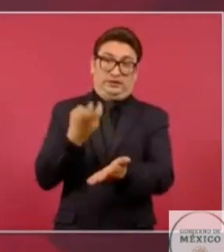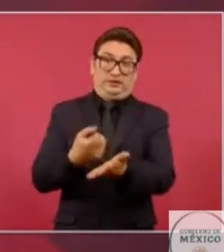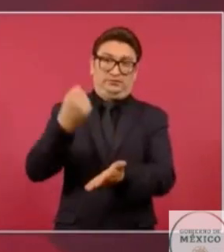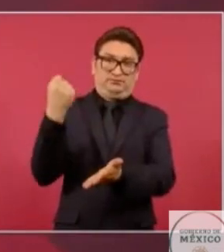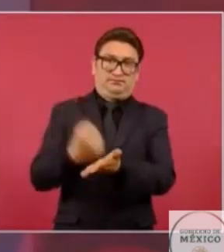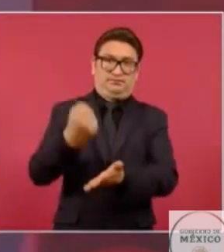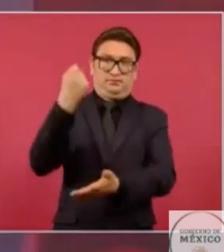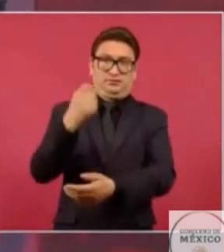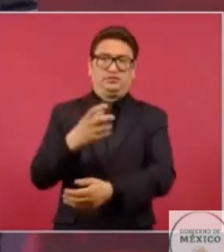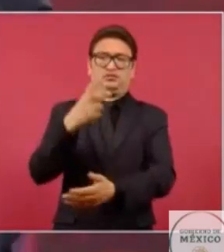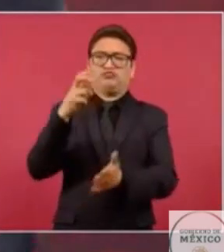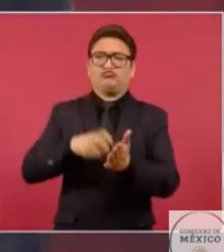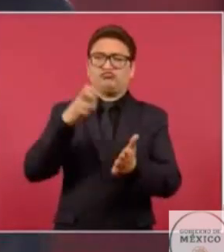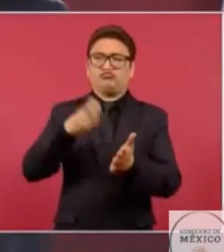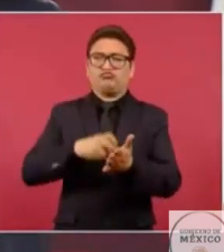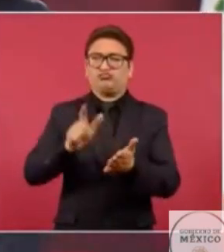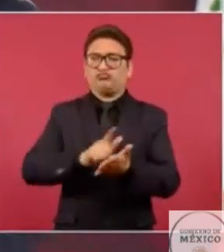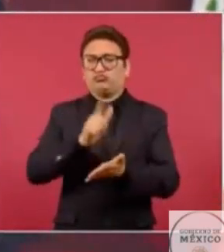se